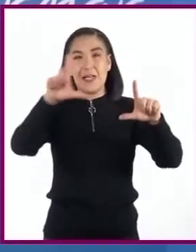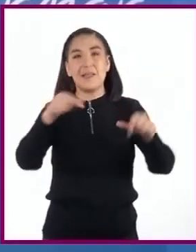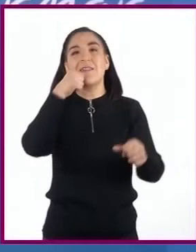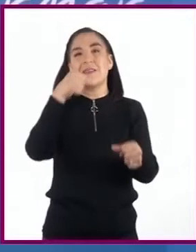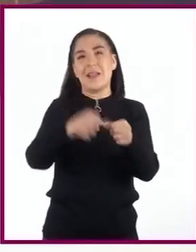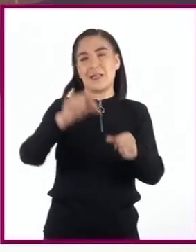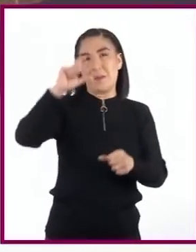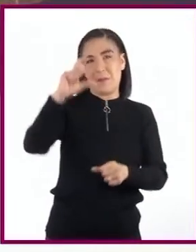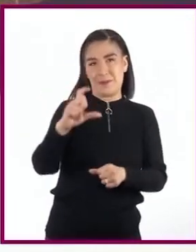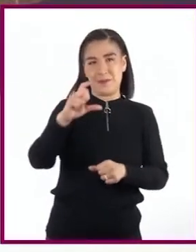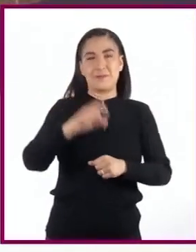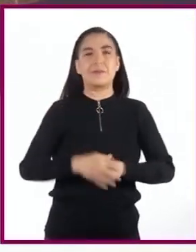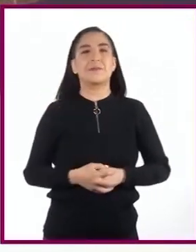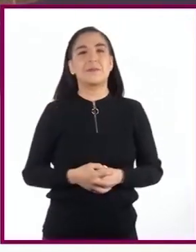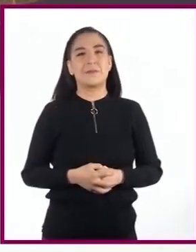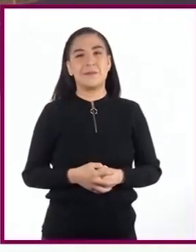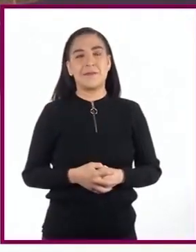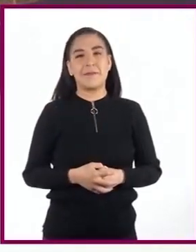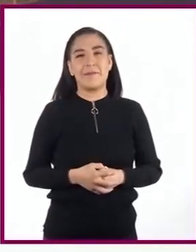mayúsculas juntas.